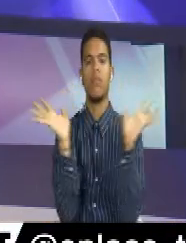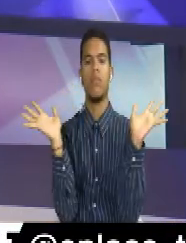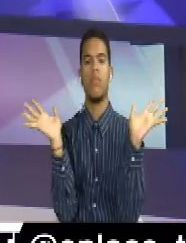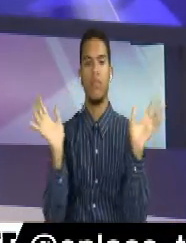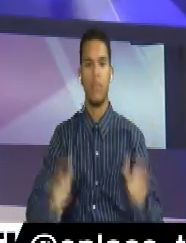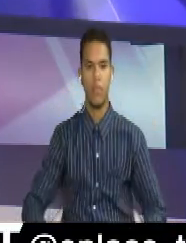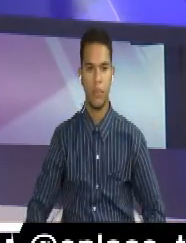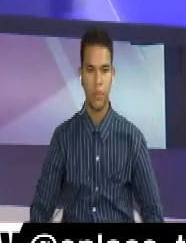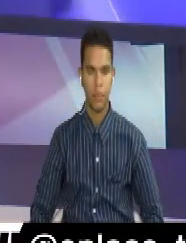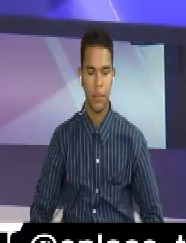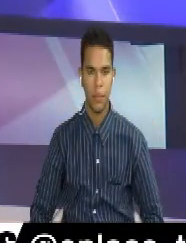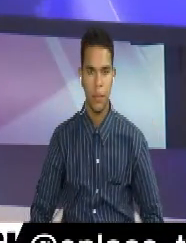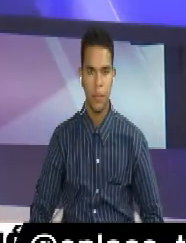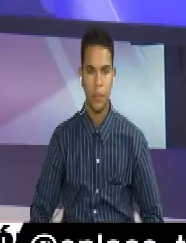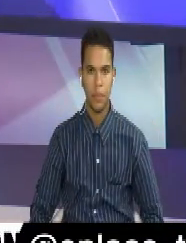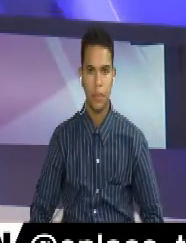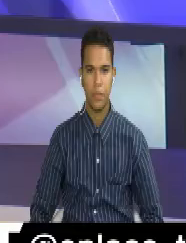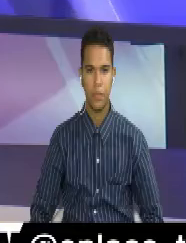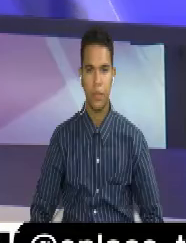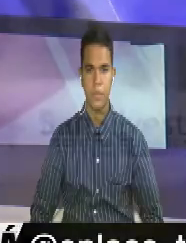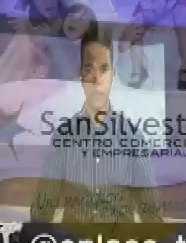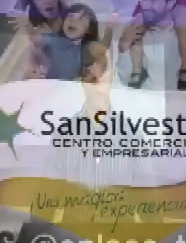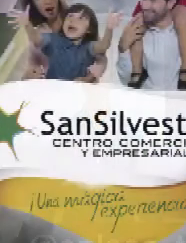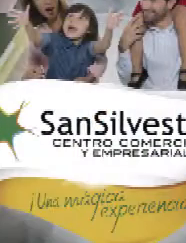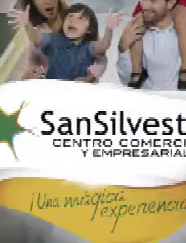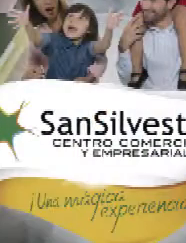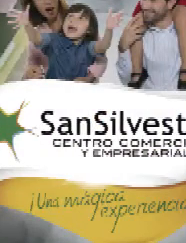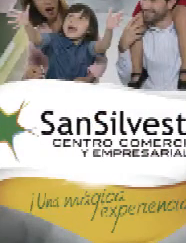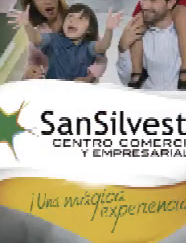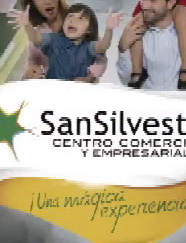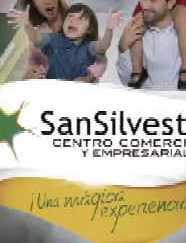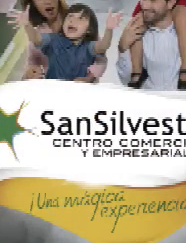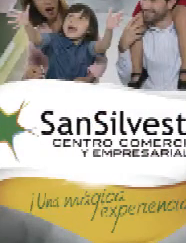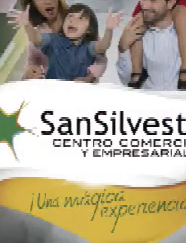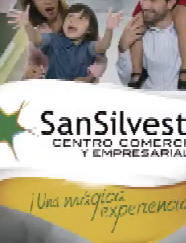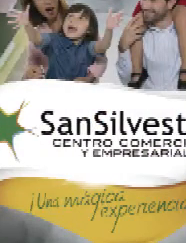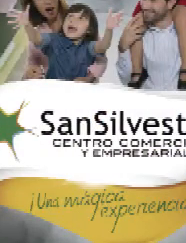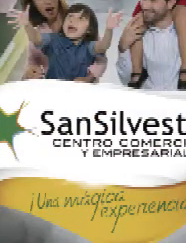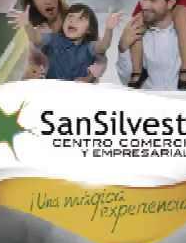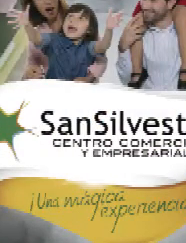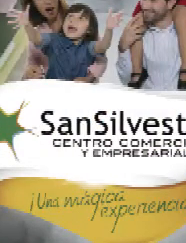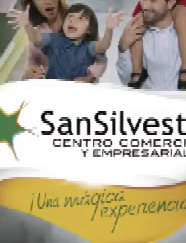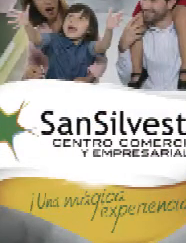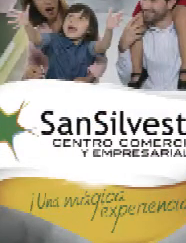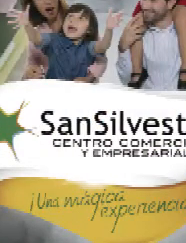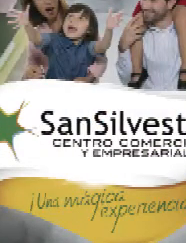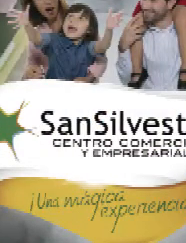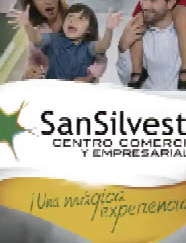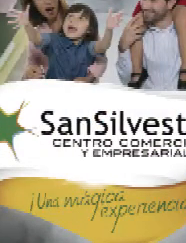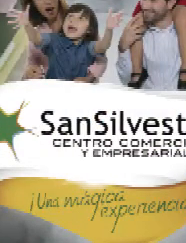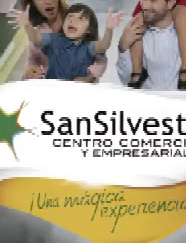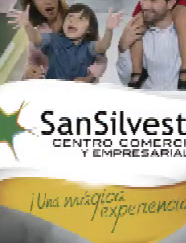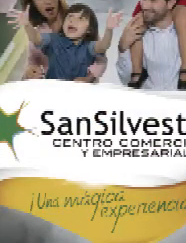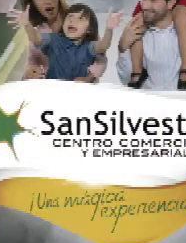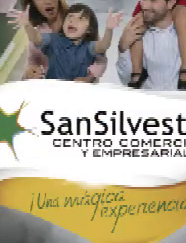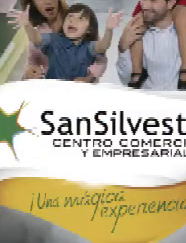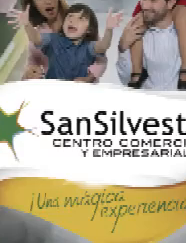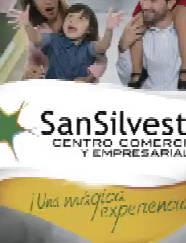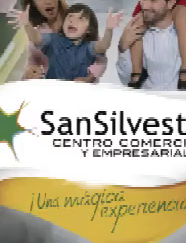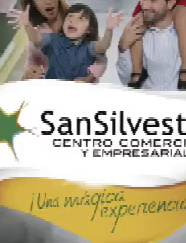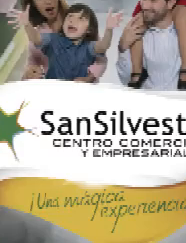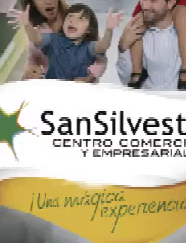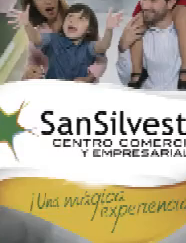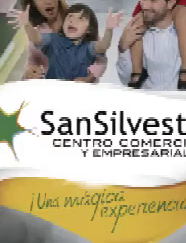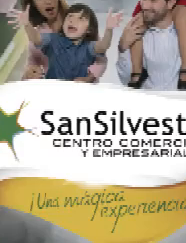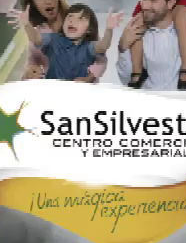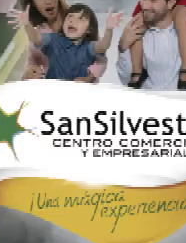Y llegó al Centro Comercial San Silvestre la fábrica en donde podrás construir un mundo lleno de diversión junto a tu familia. Están ubicados en